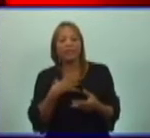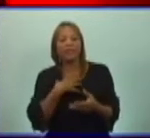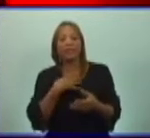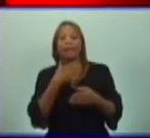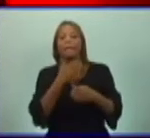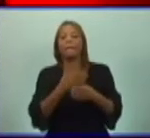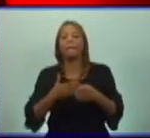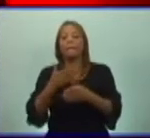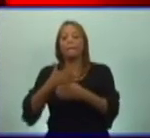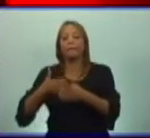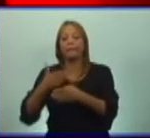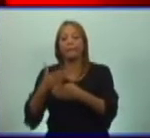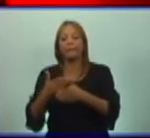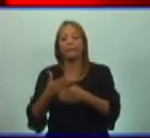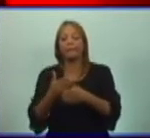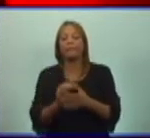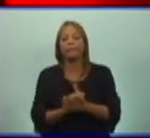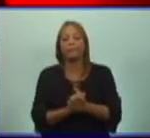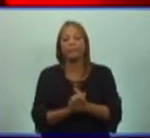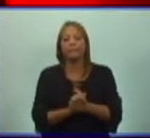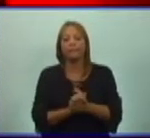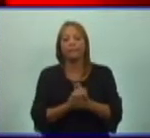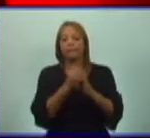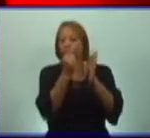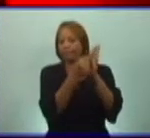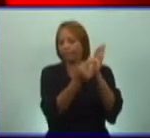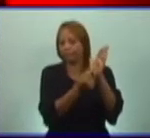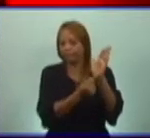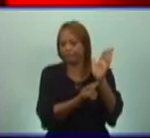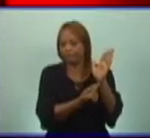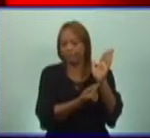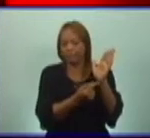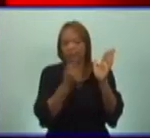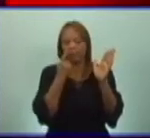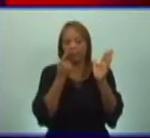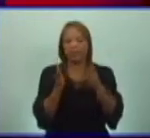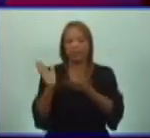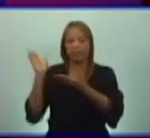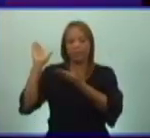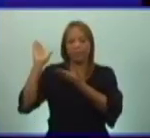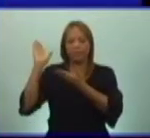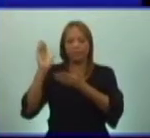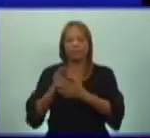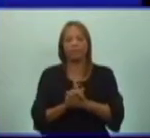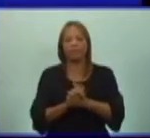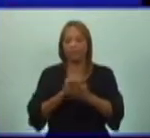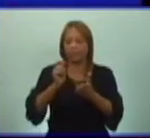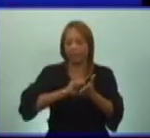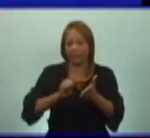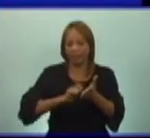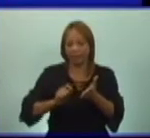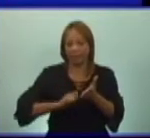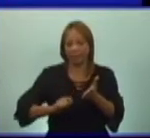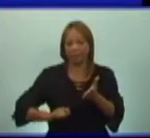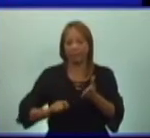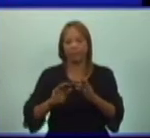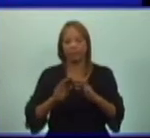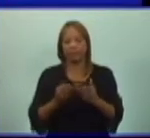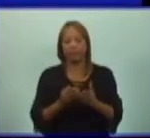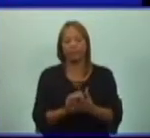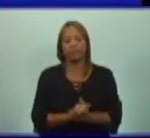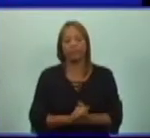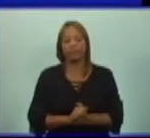partes que le presentamos en la diapositiva. Observen la diapositiva y anoten.